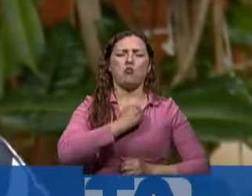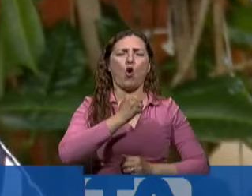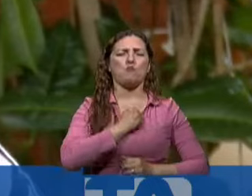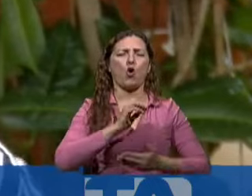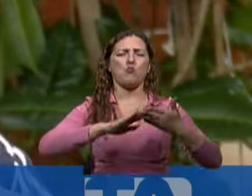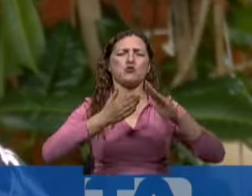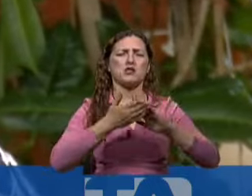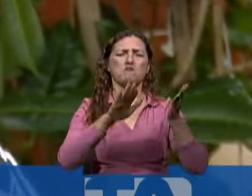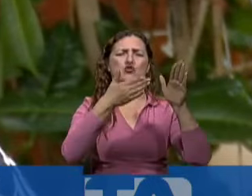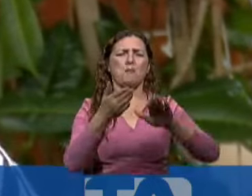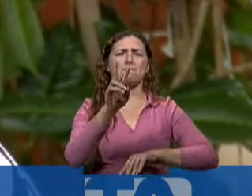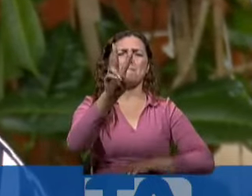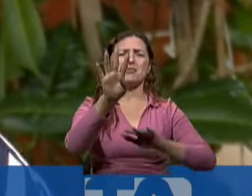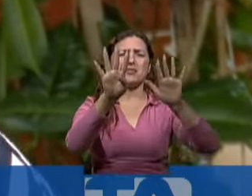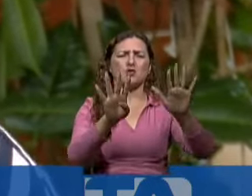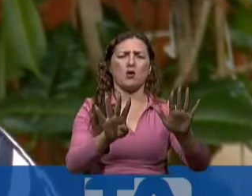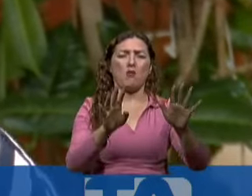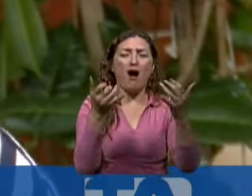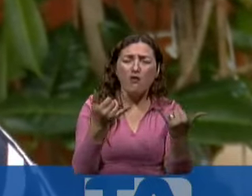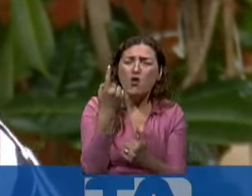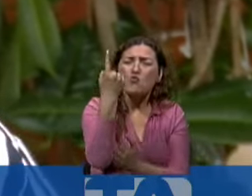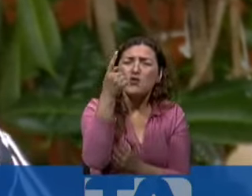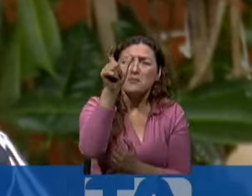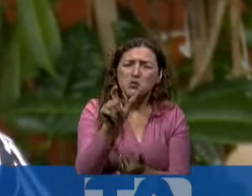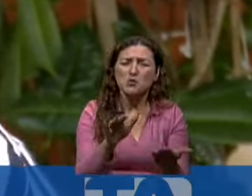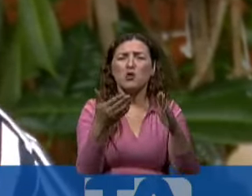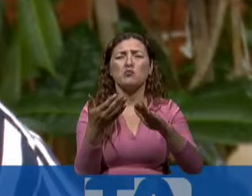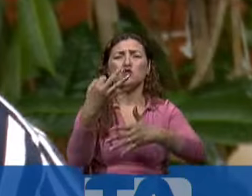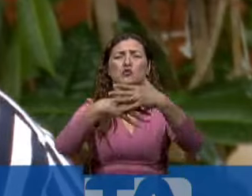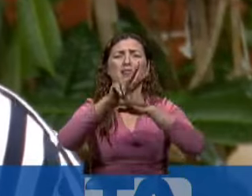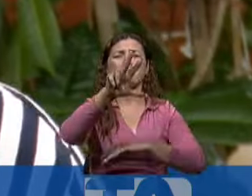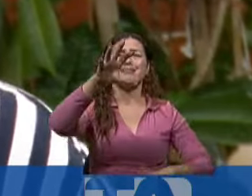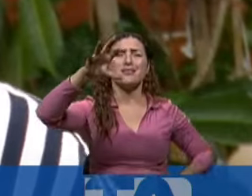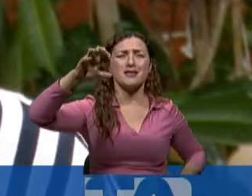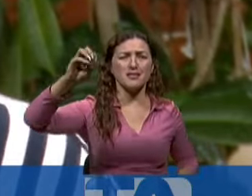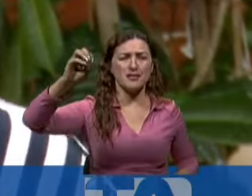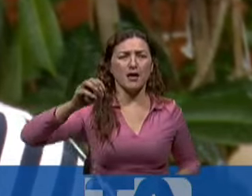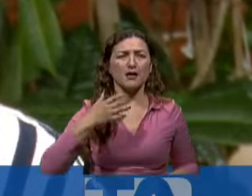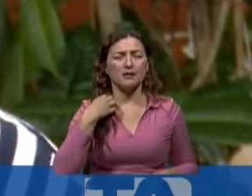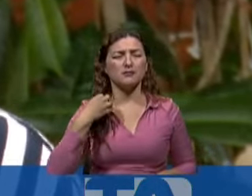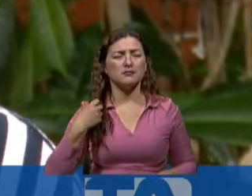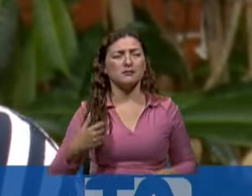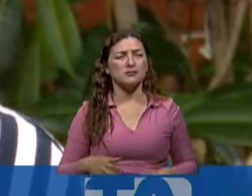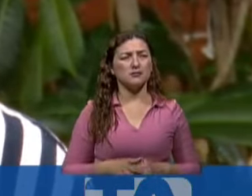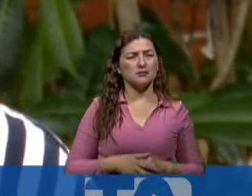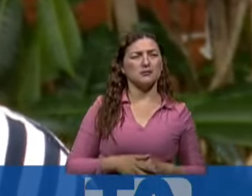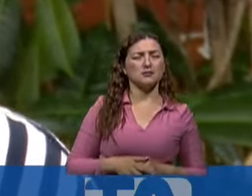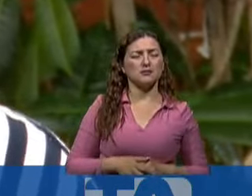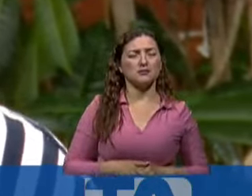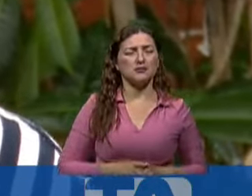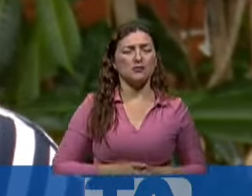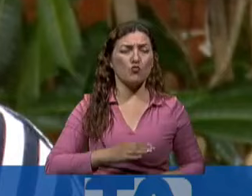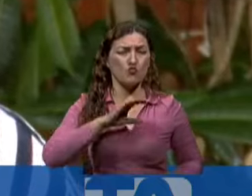comuneros. Esta vez un hermano comunero más, ya son 30. Yo creería que ni el Estado